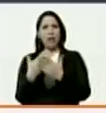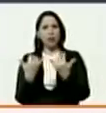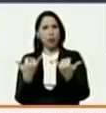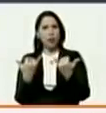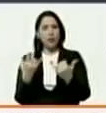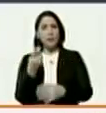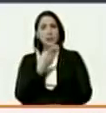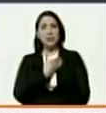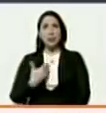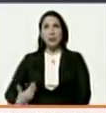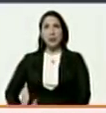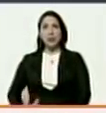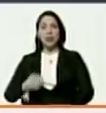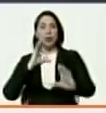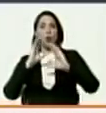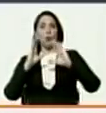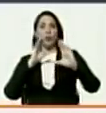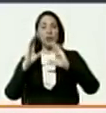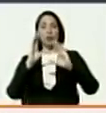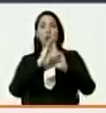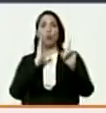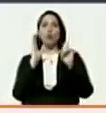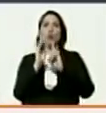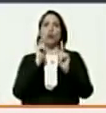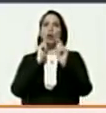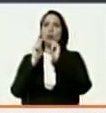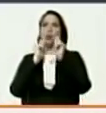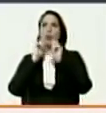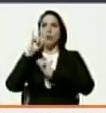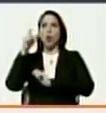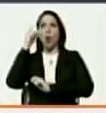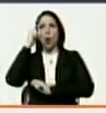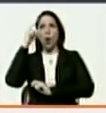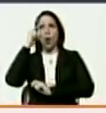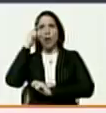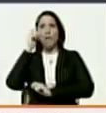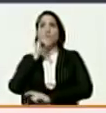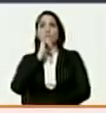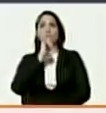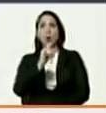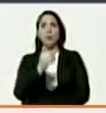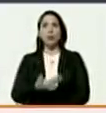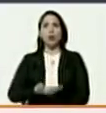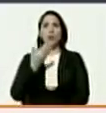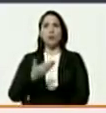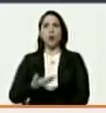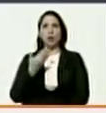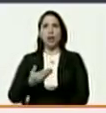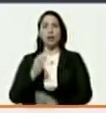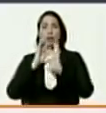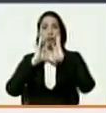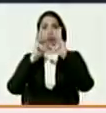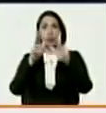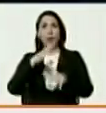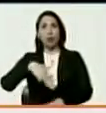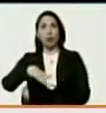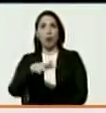vicepresidente sectorial para la comunicación, la cultura y el turismo, Jorge Rodríguez, tiene información de interés que ofrecer a todo el país.